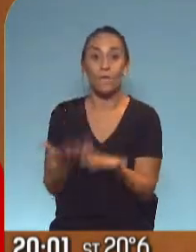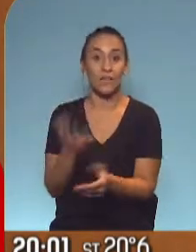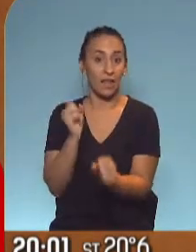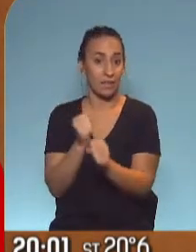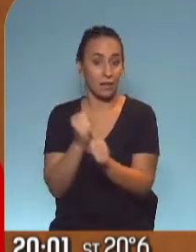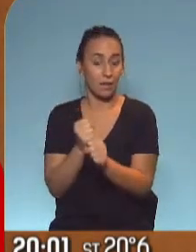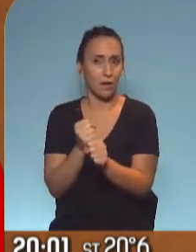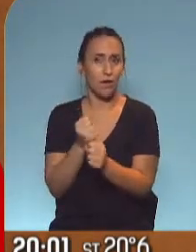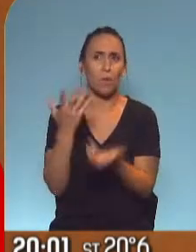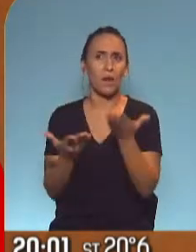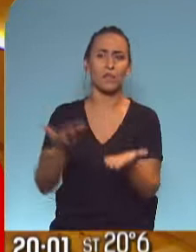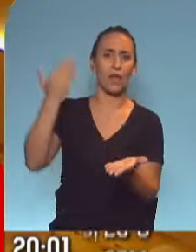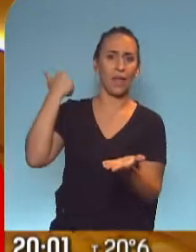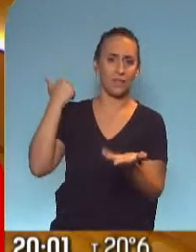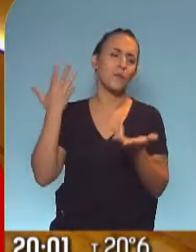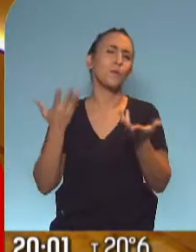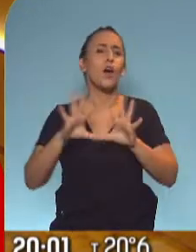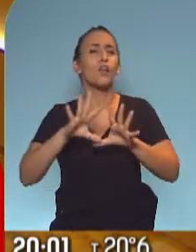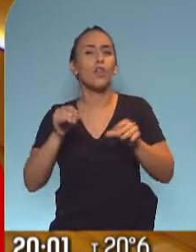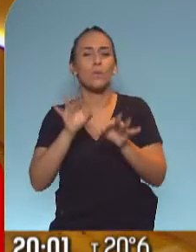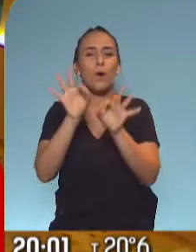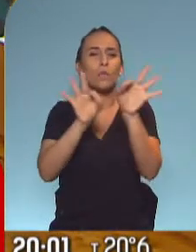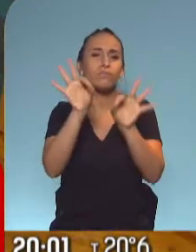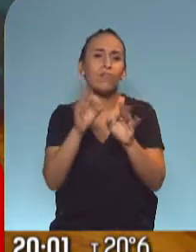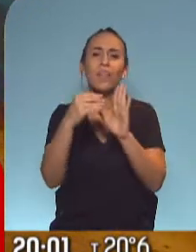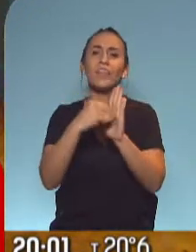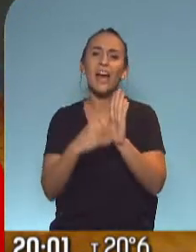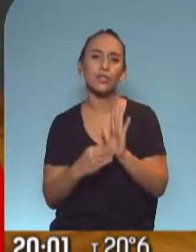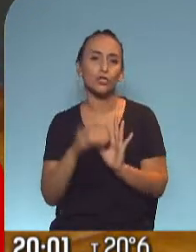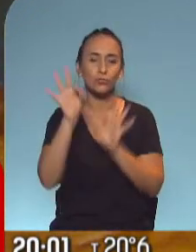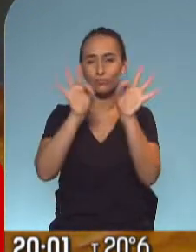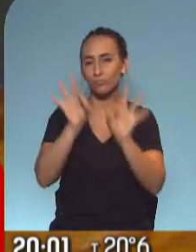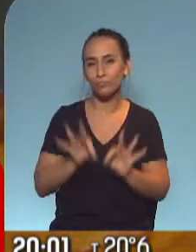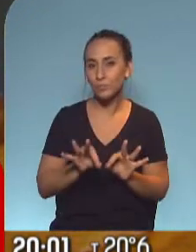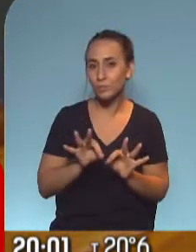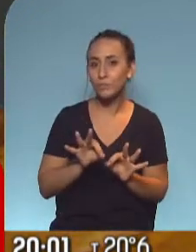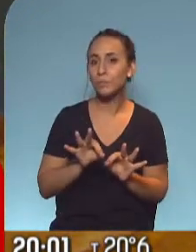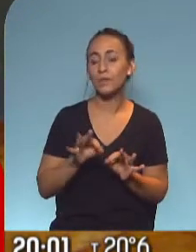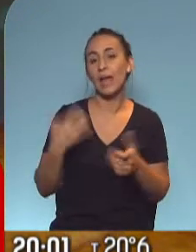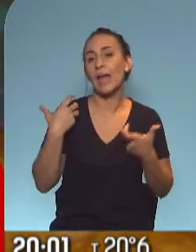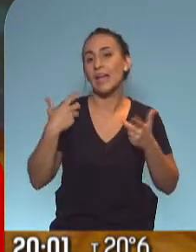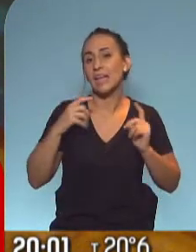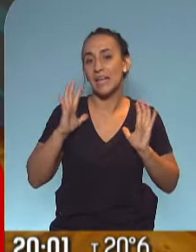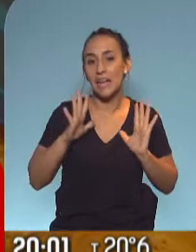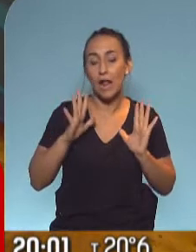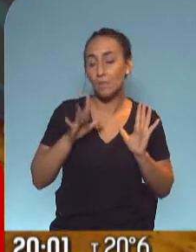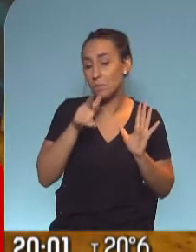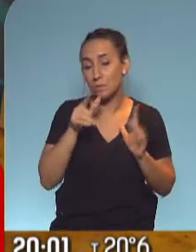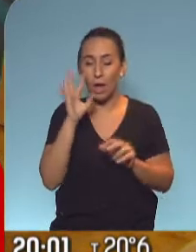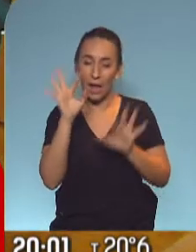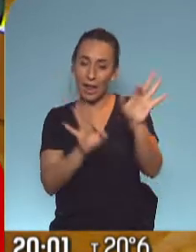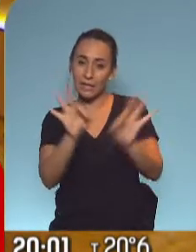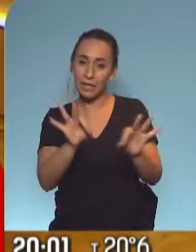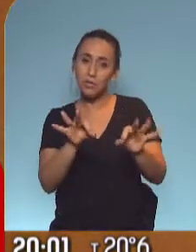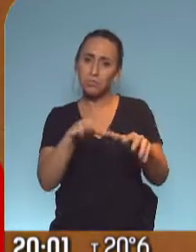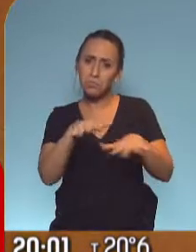que ayer. Ojalá bueno, que sea... son todos microdatos, ¿no? Que van dando en líneas generales a un panorama dentro del